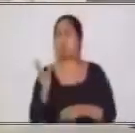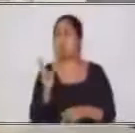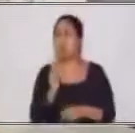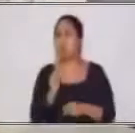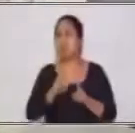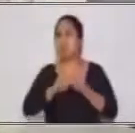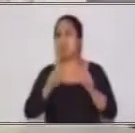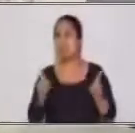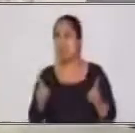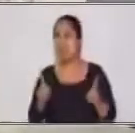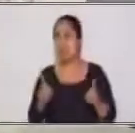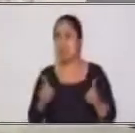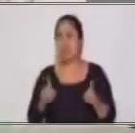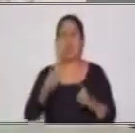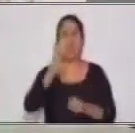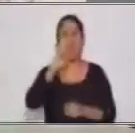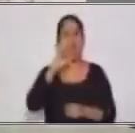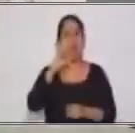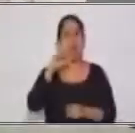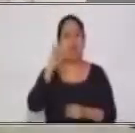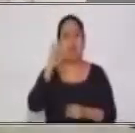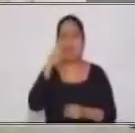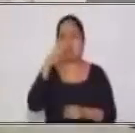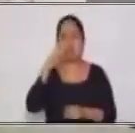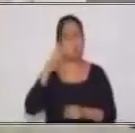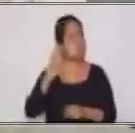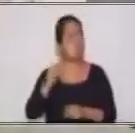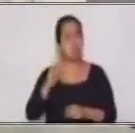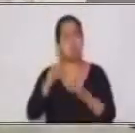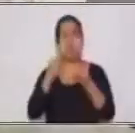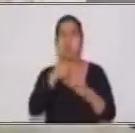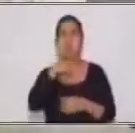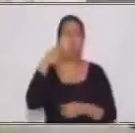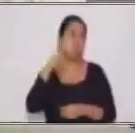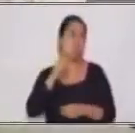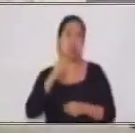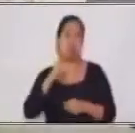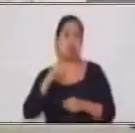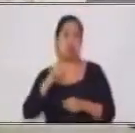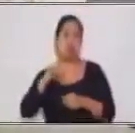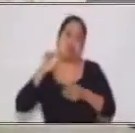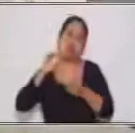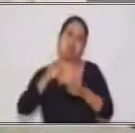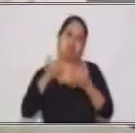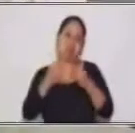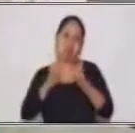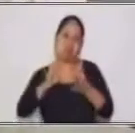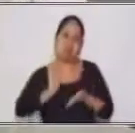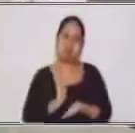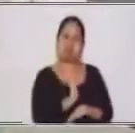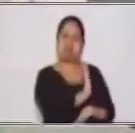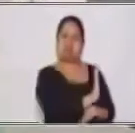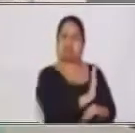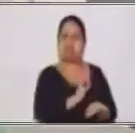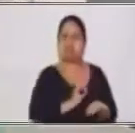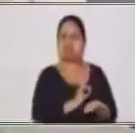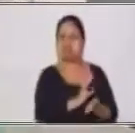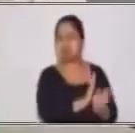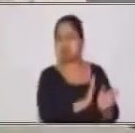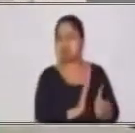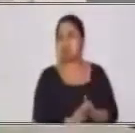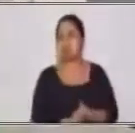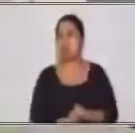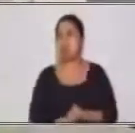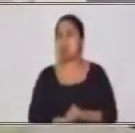el realismo lo limitan y ya no lo quieren hacerlo necesariamente. Y tenemos del autor a Ramón Salazar con